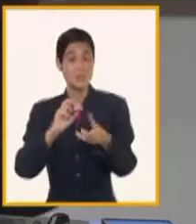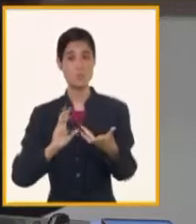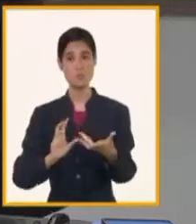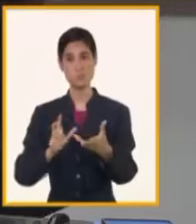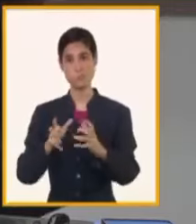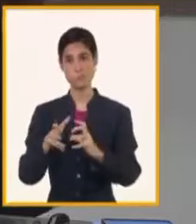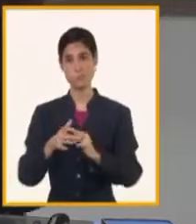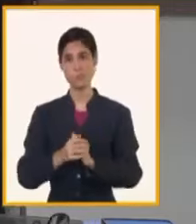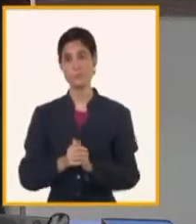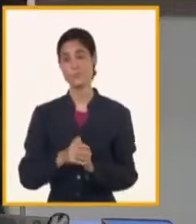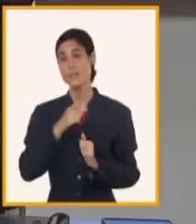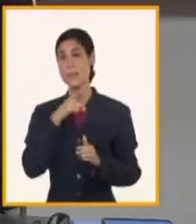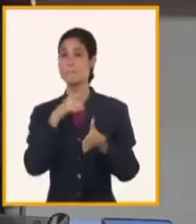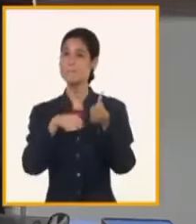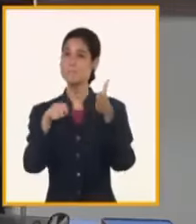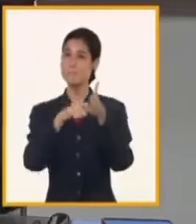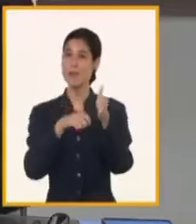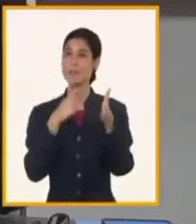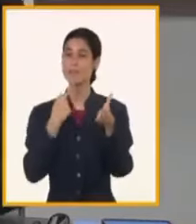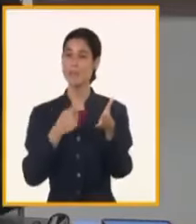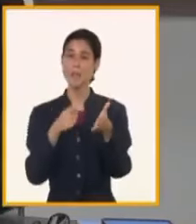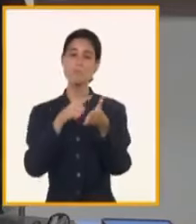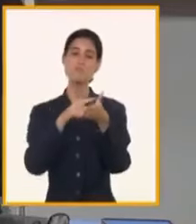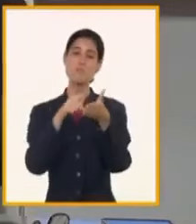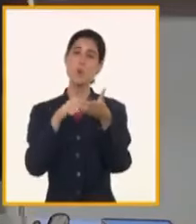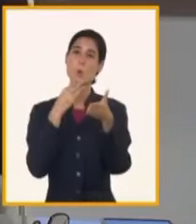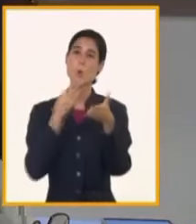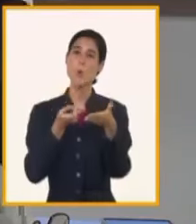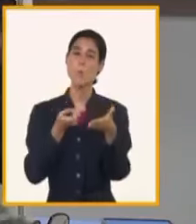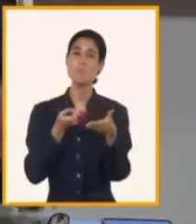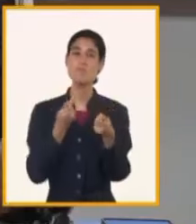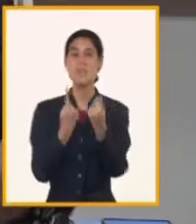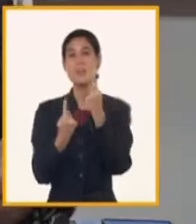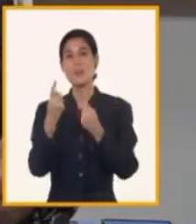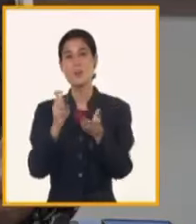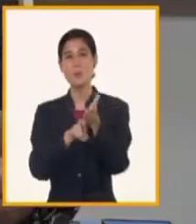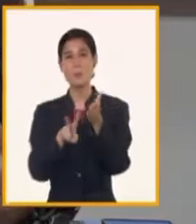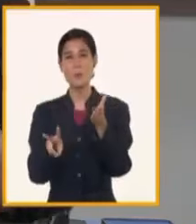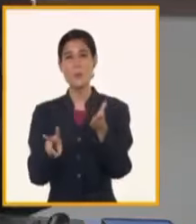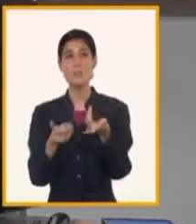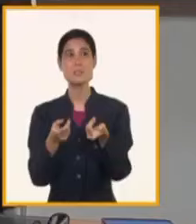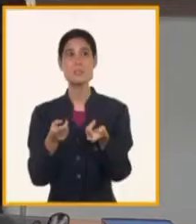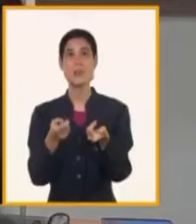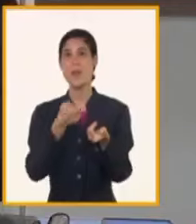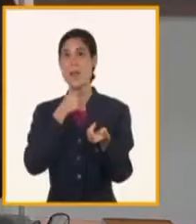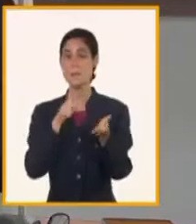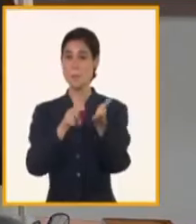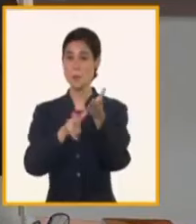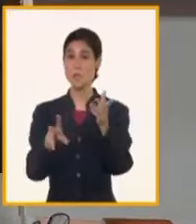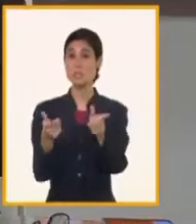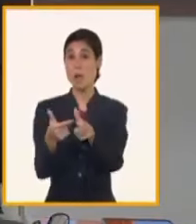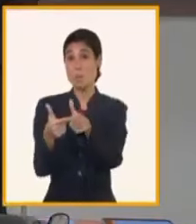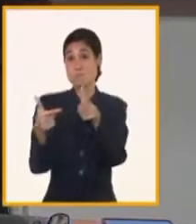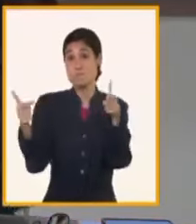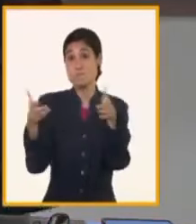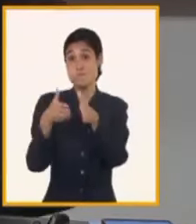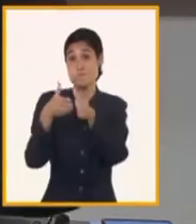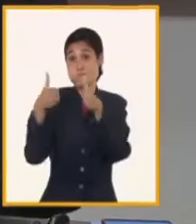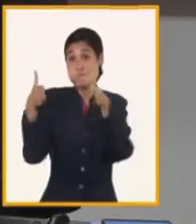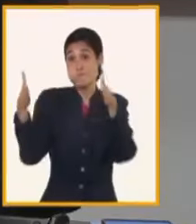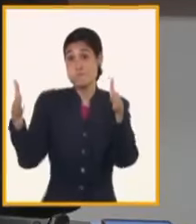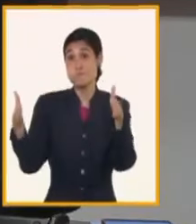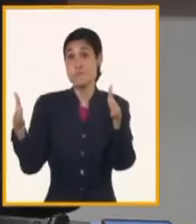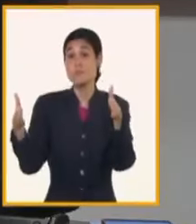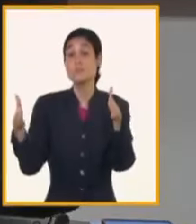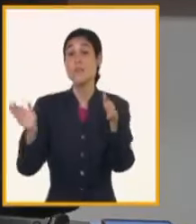una rotación hay hay provincias que tienen territorios más grandes hay provincias que tienen concentraciones de consumo